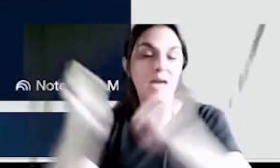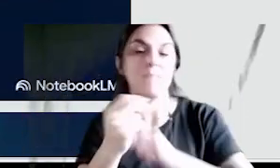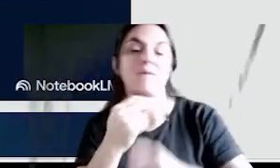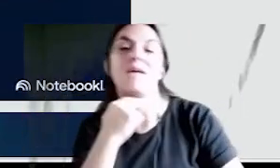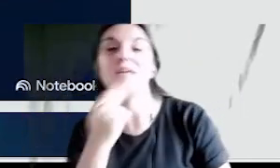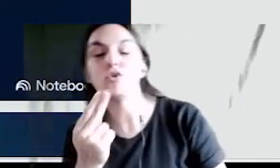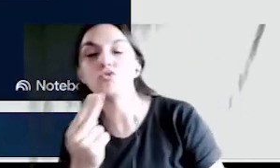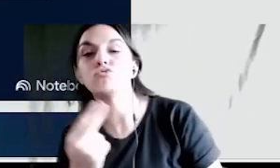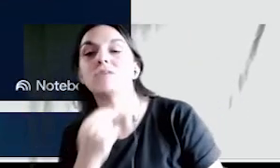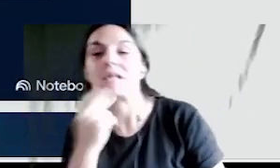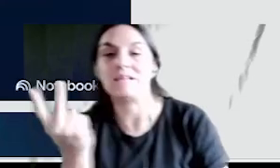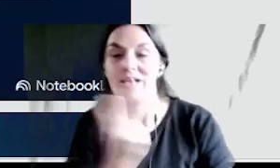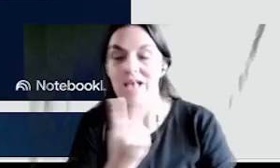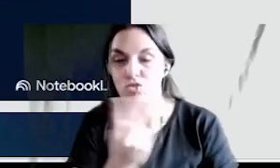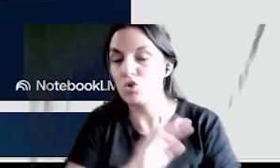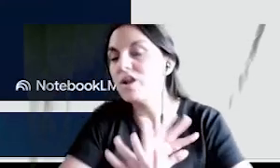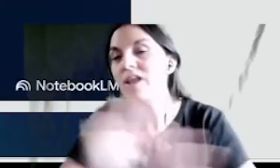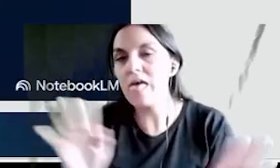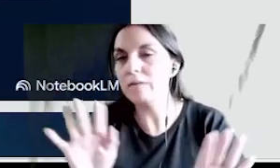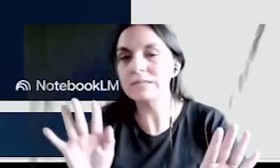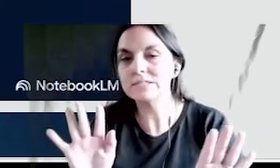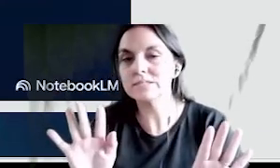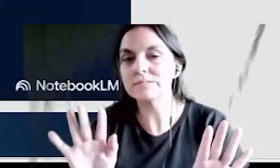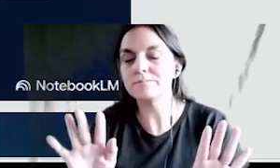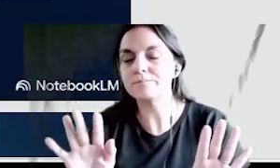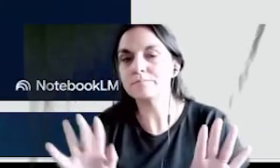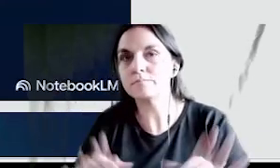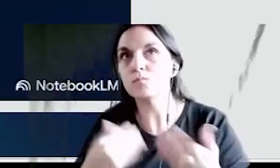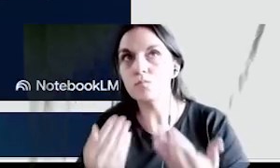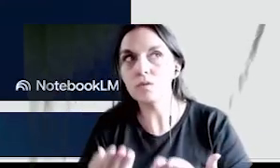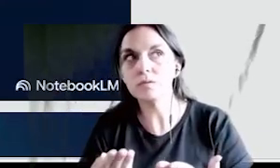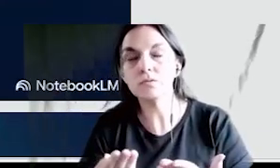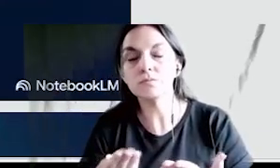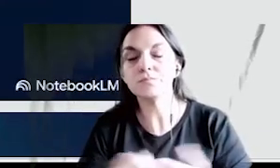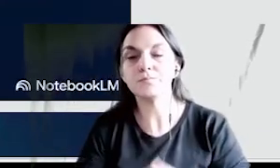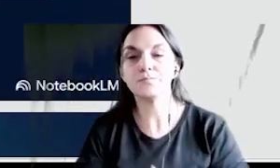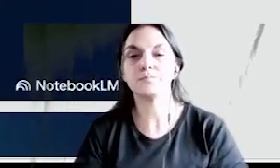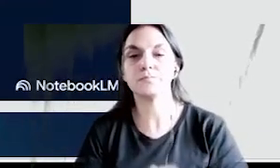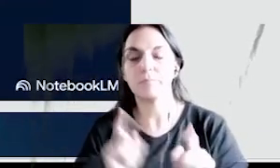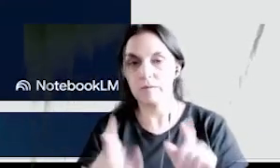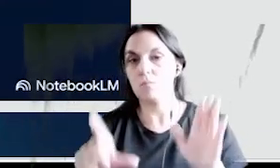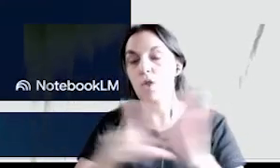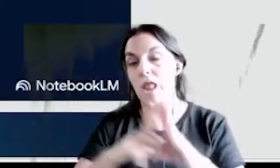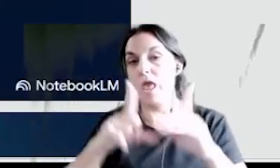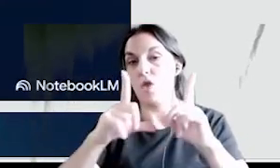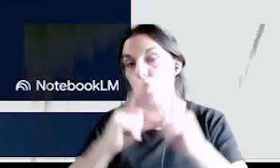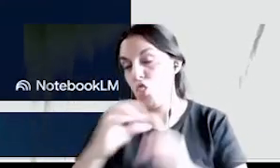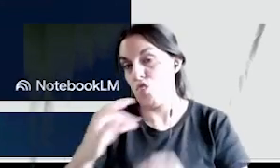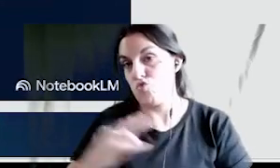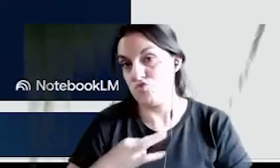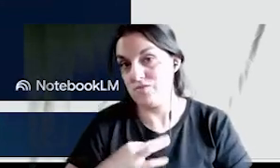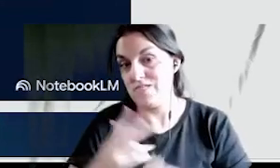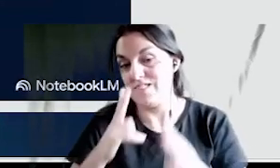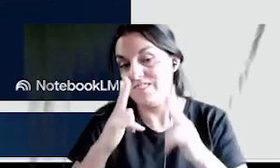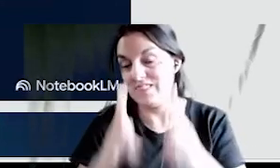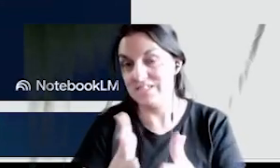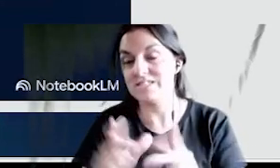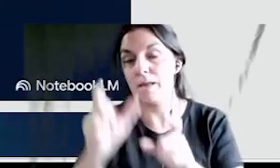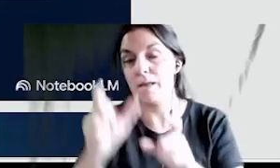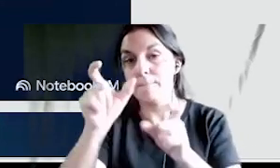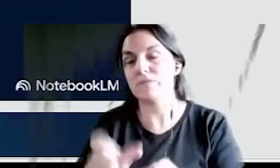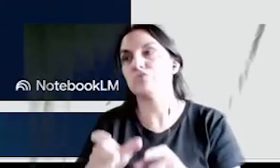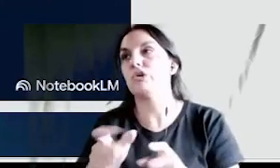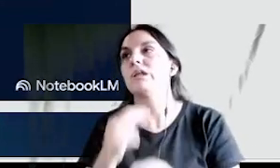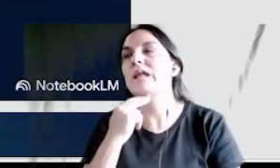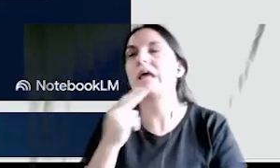Para esto hay que remitirse a lo que es la ley del Código Civil, que habla de quienes configuran hijastros,